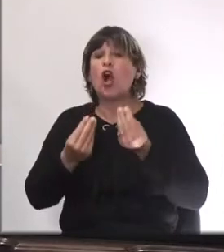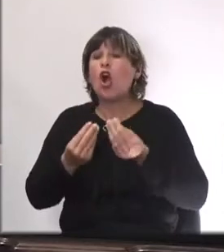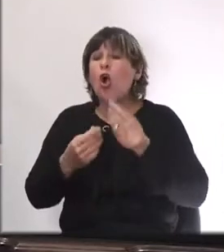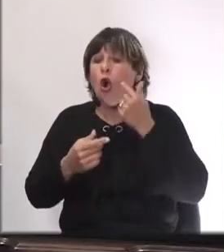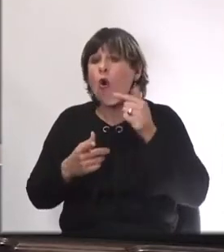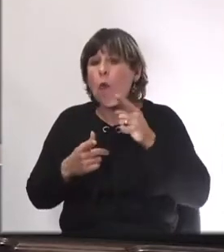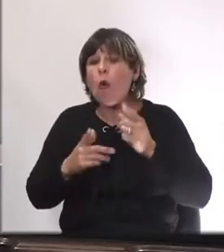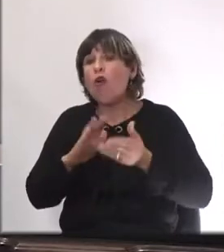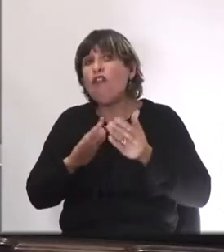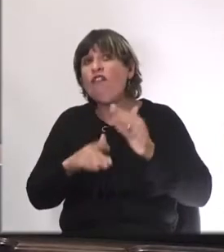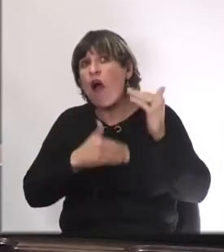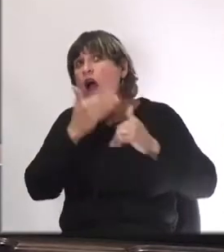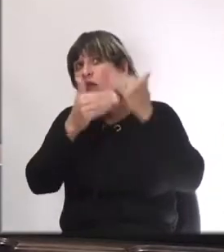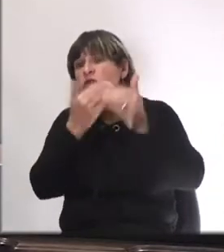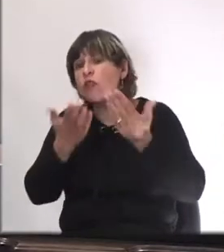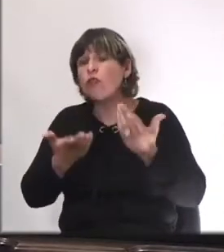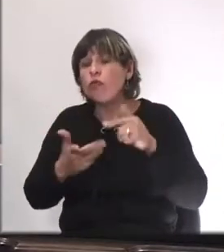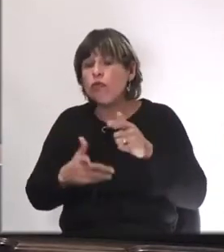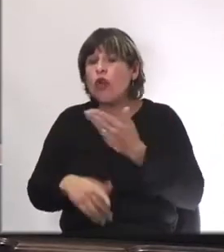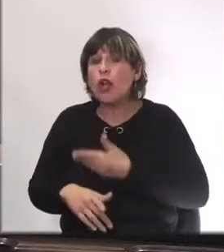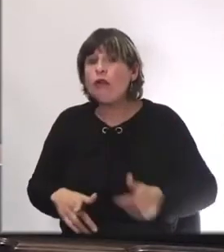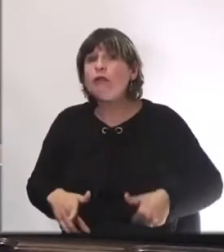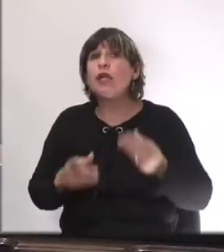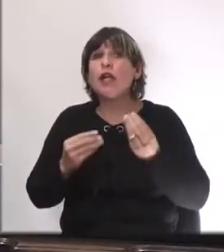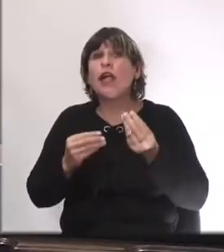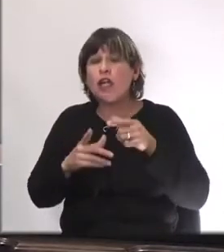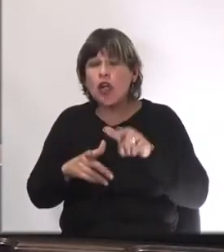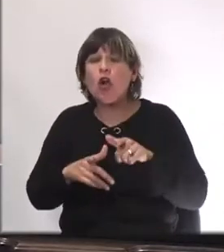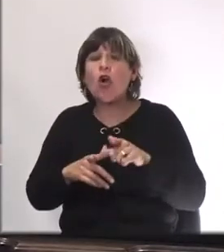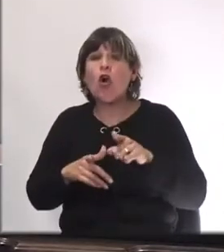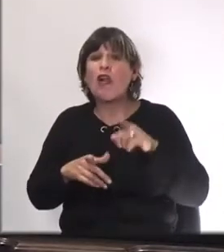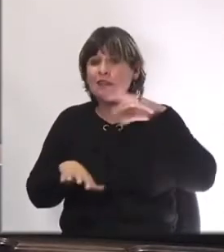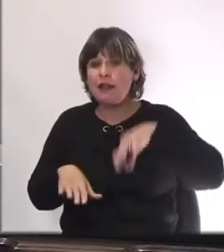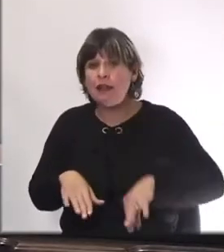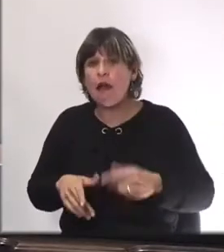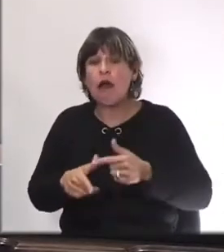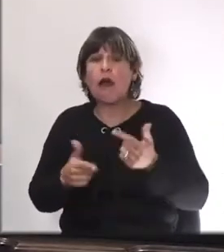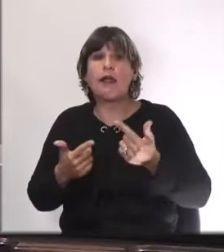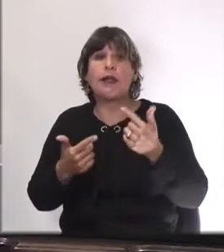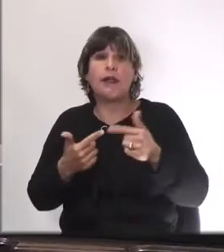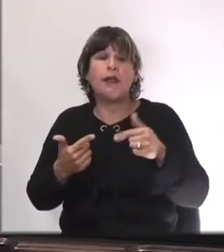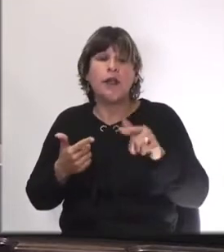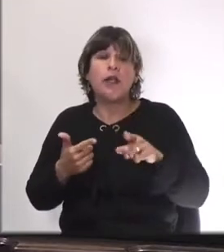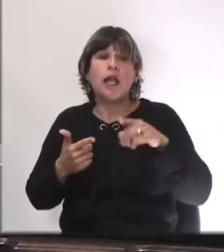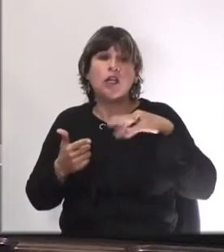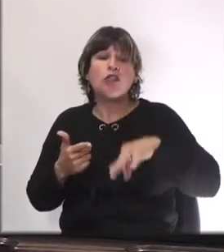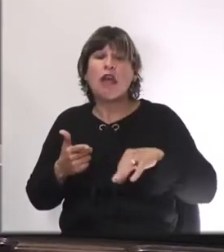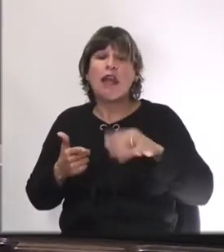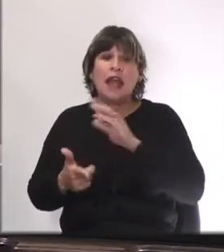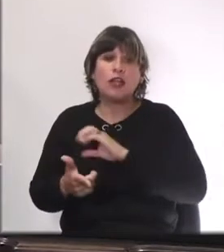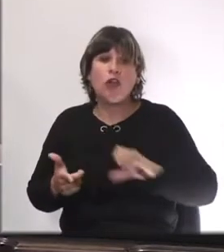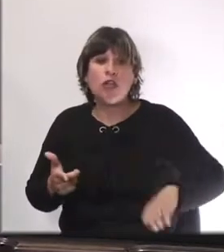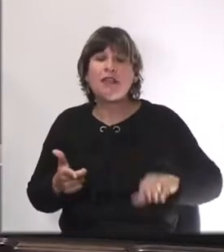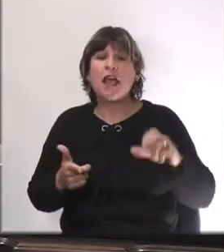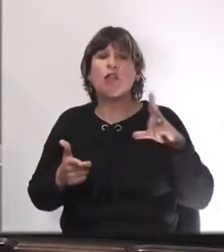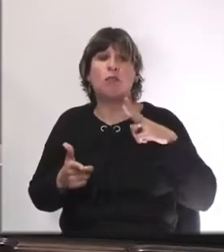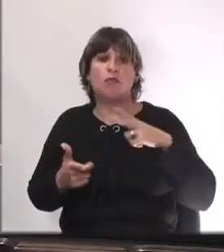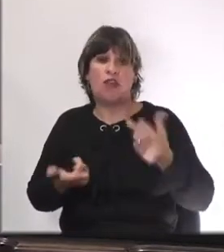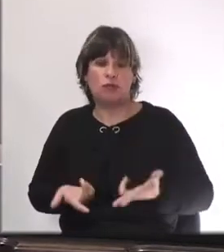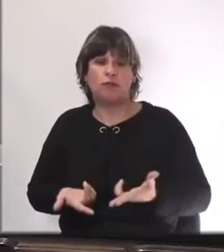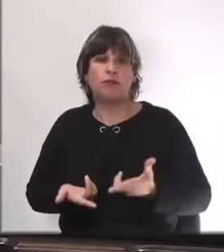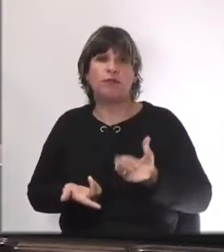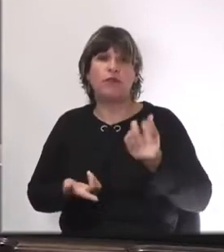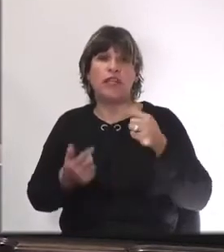cómo el gobierno espera que evolucione la masa salarial, cómo espera que evolucionen los salarios públicos y privados. Y